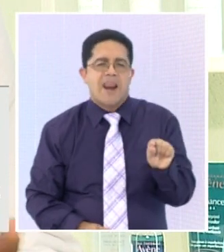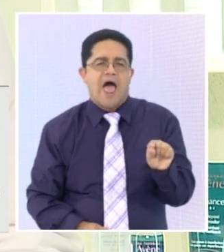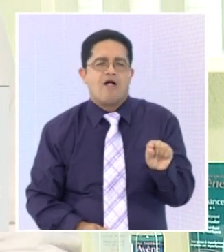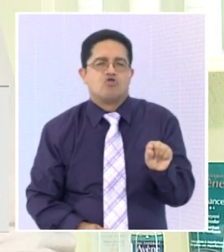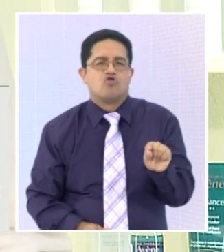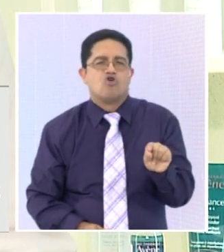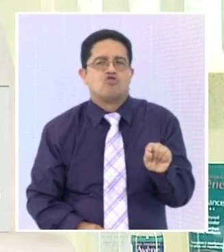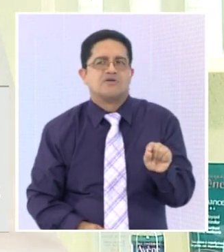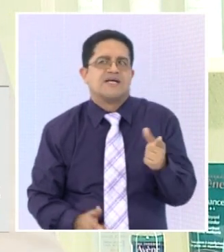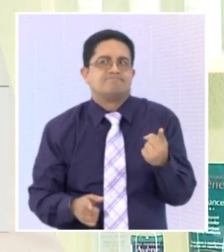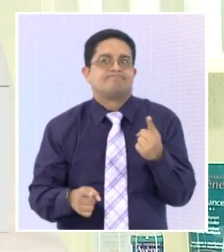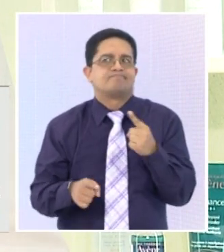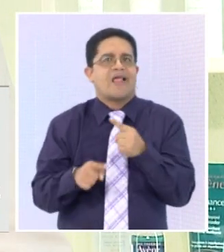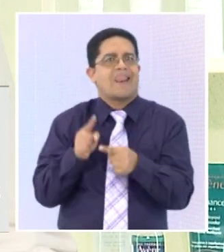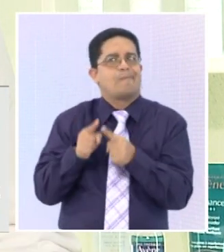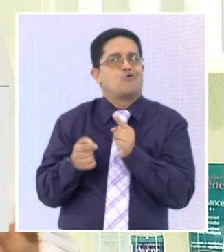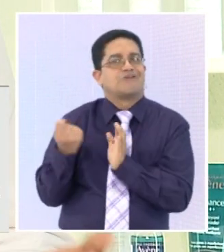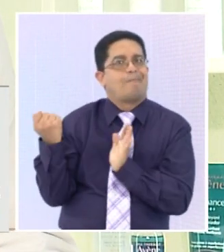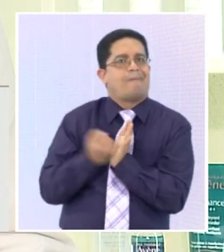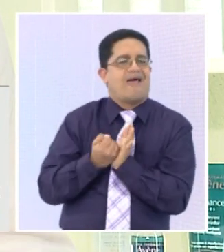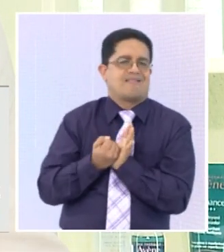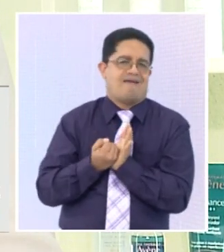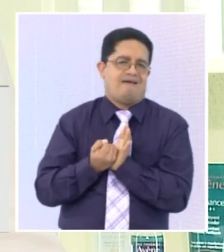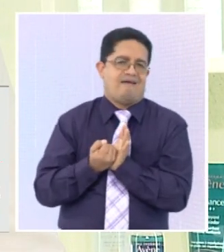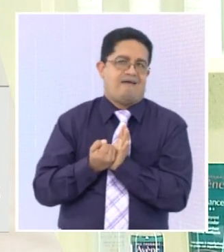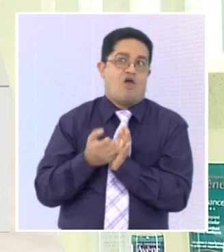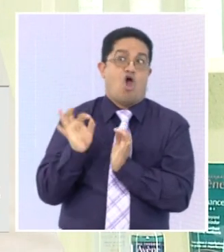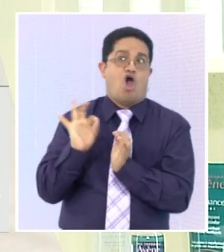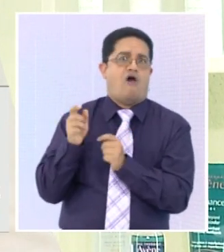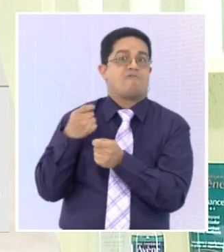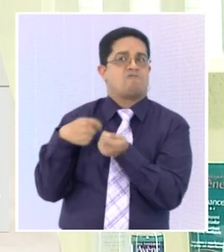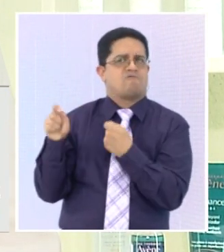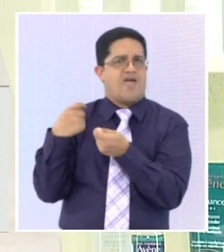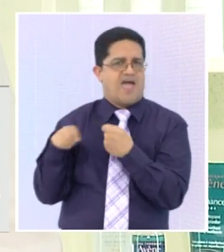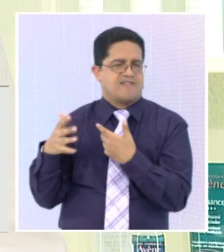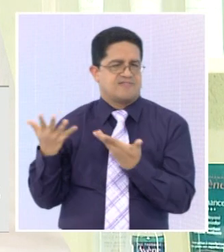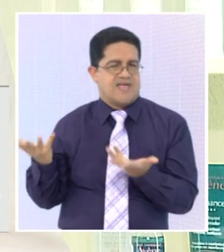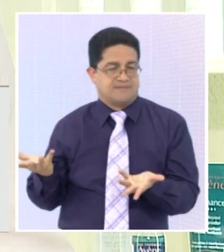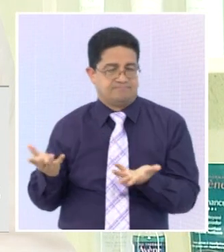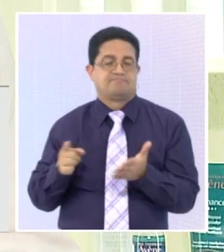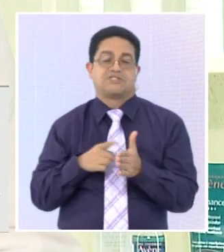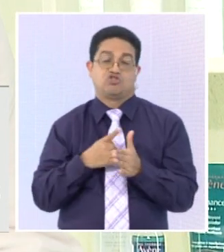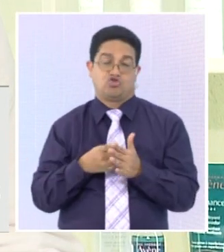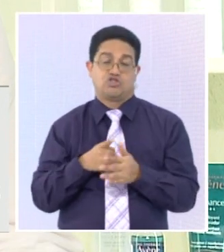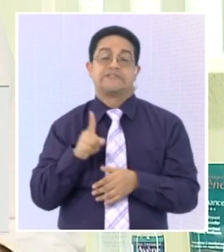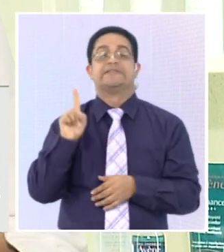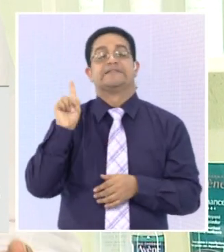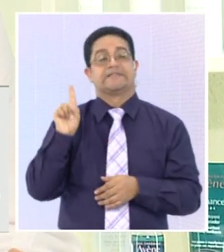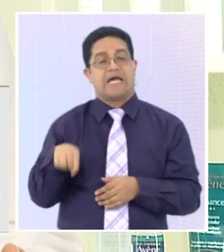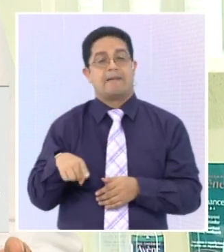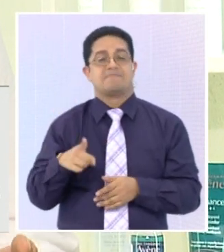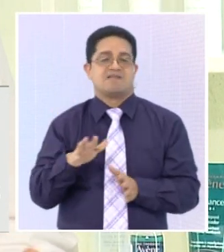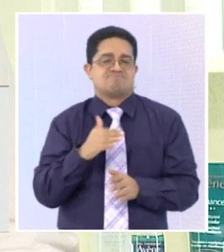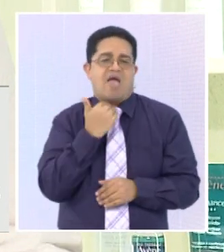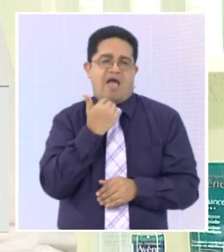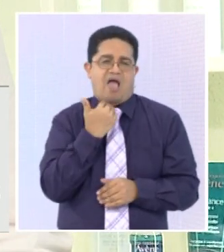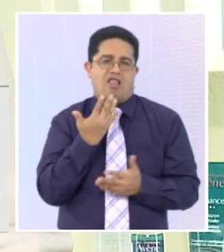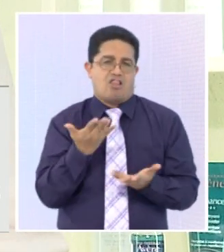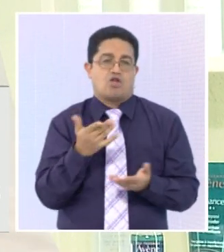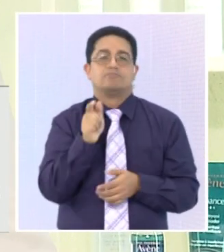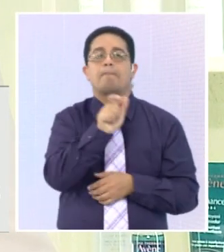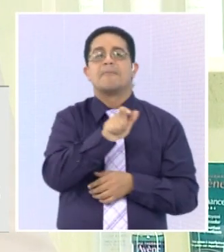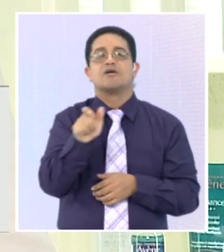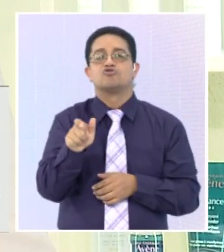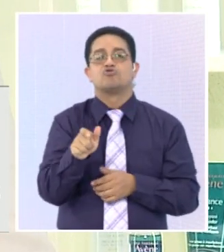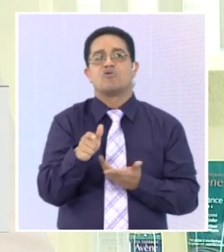productos patentados o, digamos, comercializados, industrializados. Entonces, bueno, también puede ser una opción para esas personas de